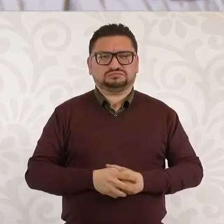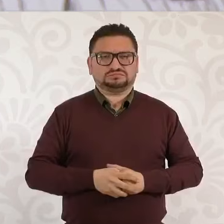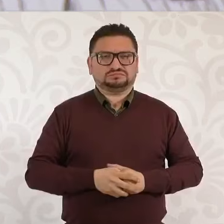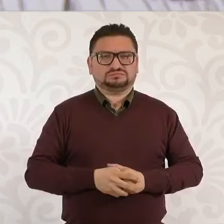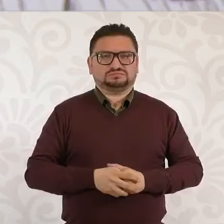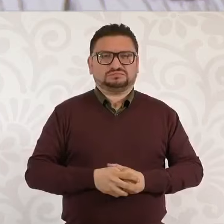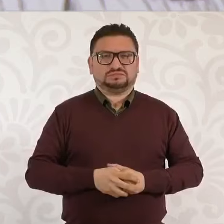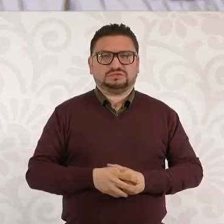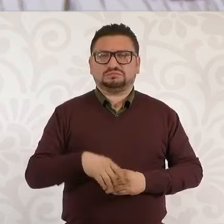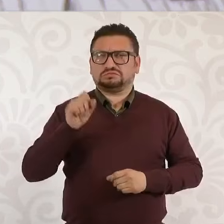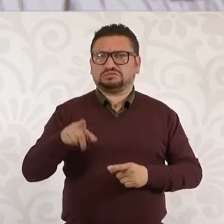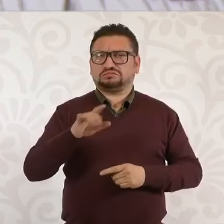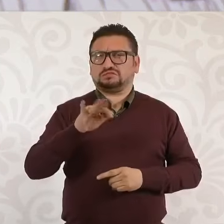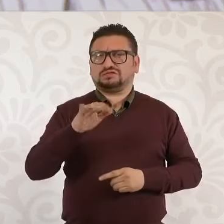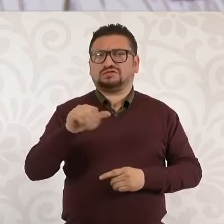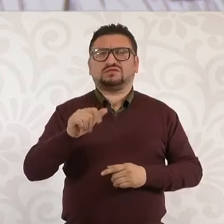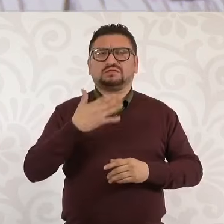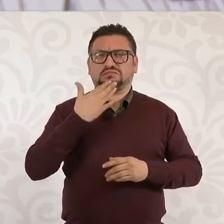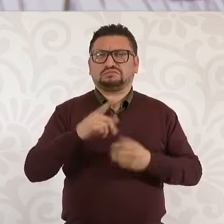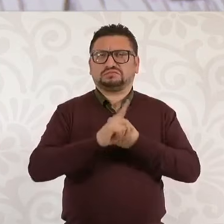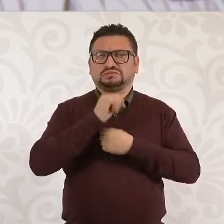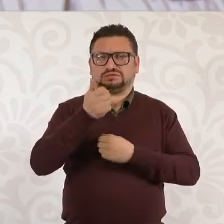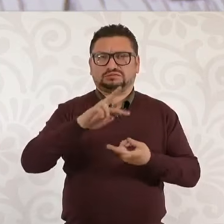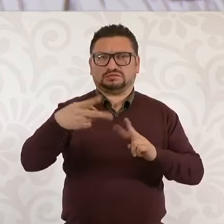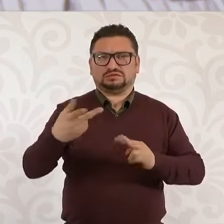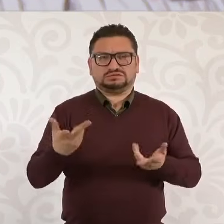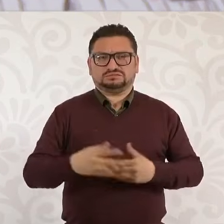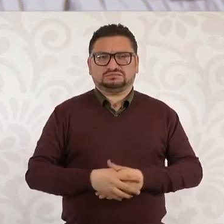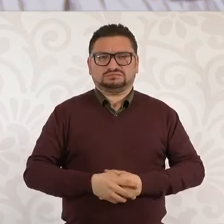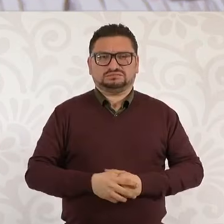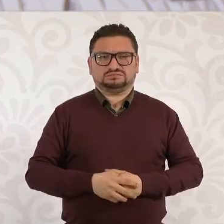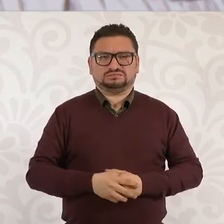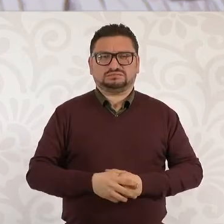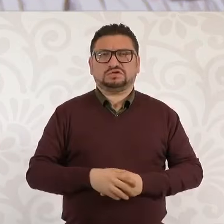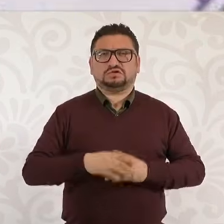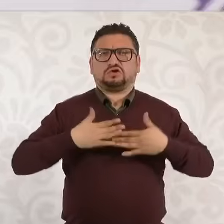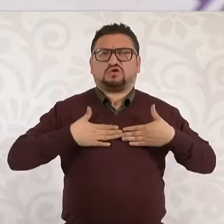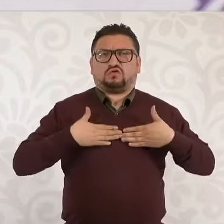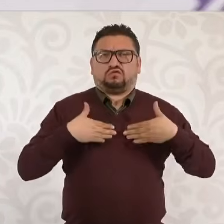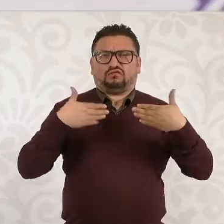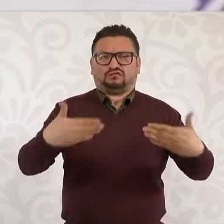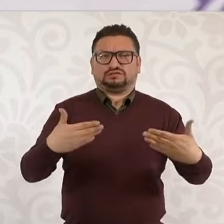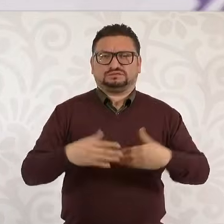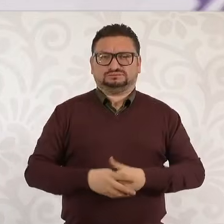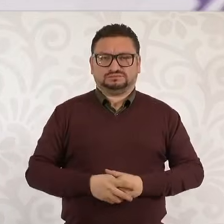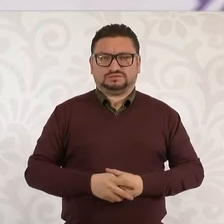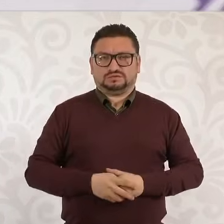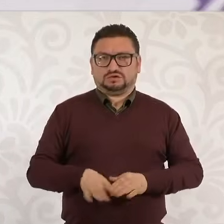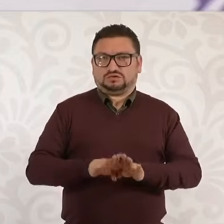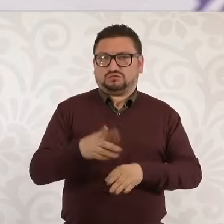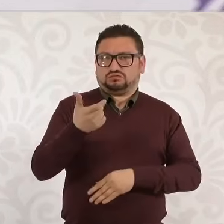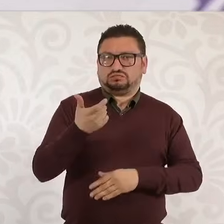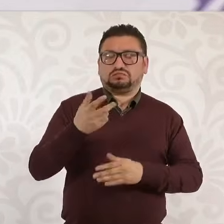y no hay problema, al revés. Pues hay confianza. Imagínense si no el peso cómo estaría